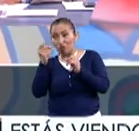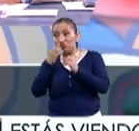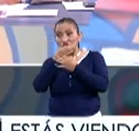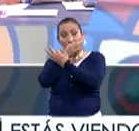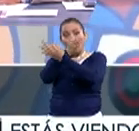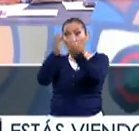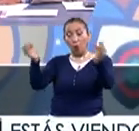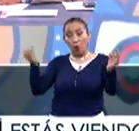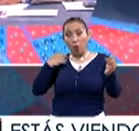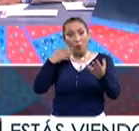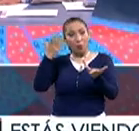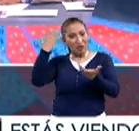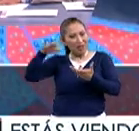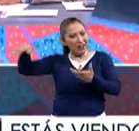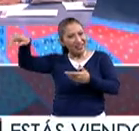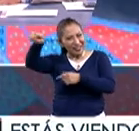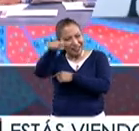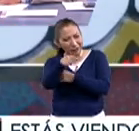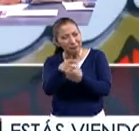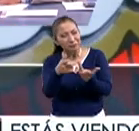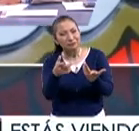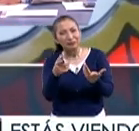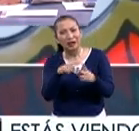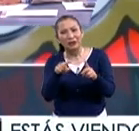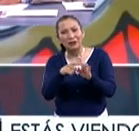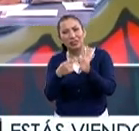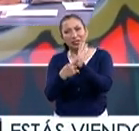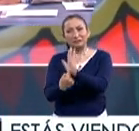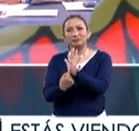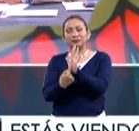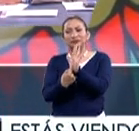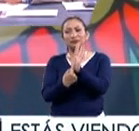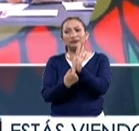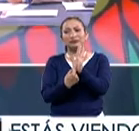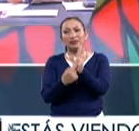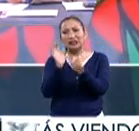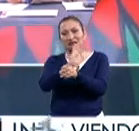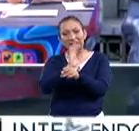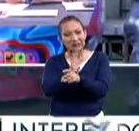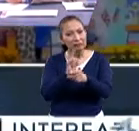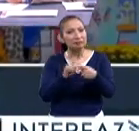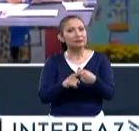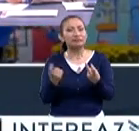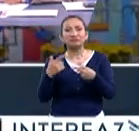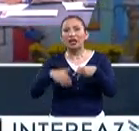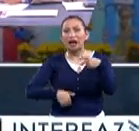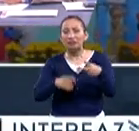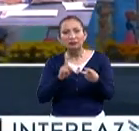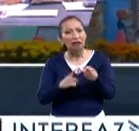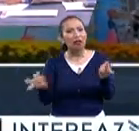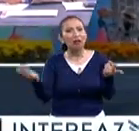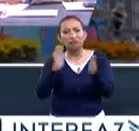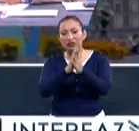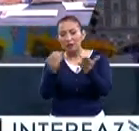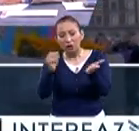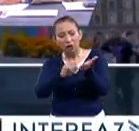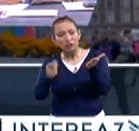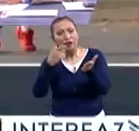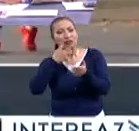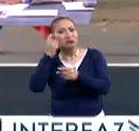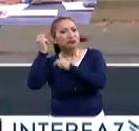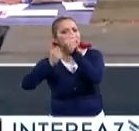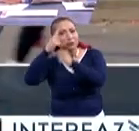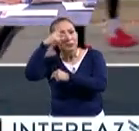ha pues llevado a muchos aspectos, desde el cine, desde el teatro, desde la literatura, nuestras